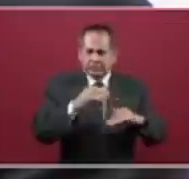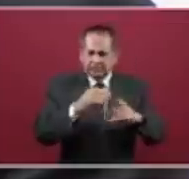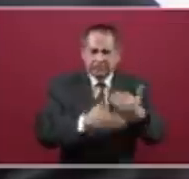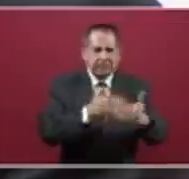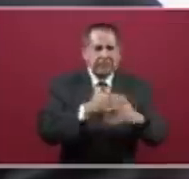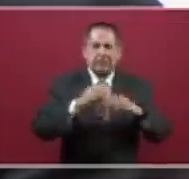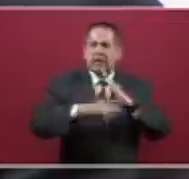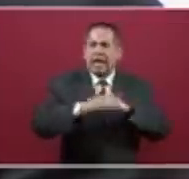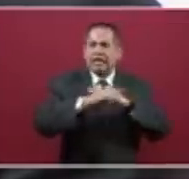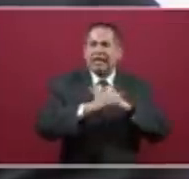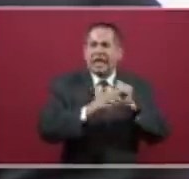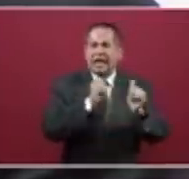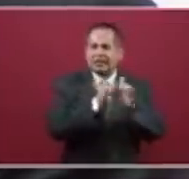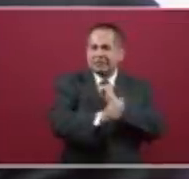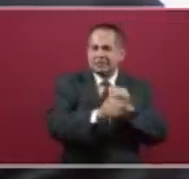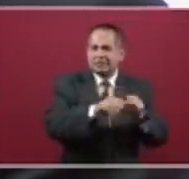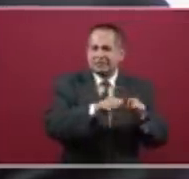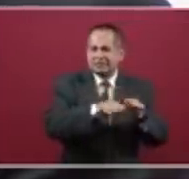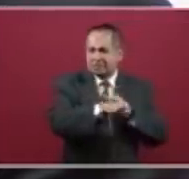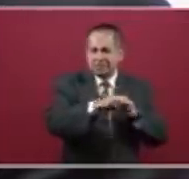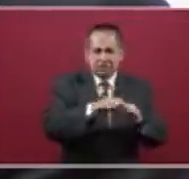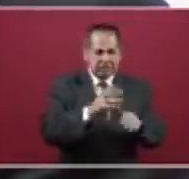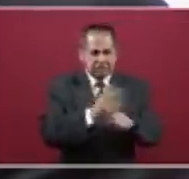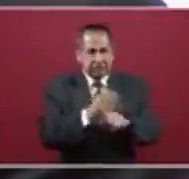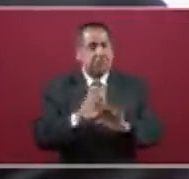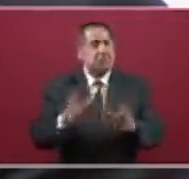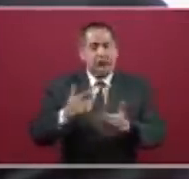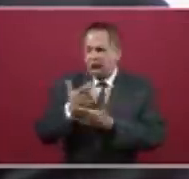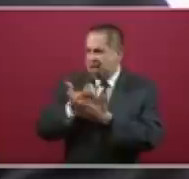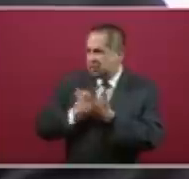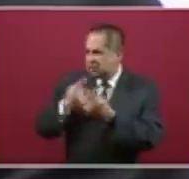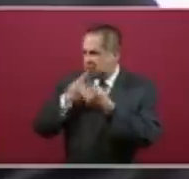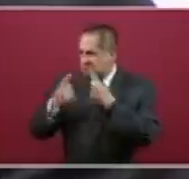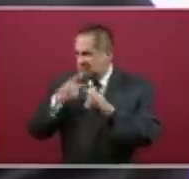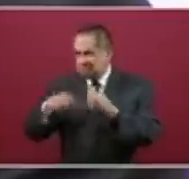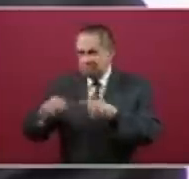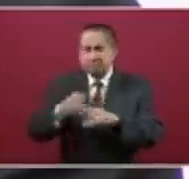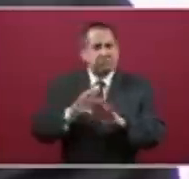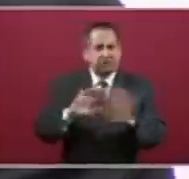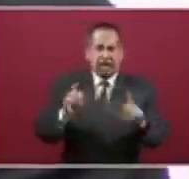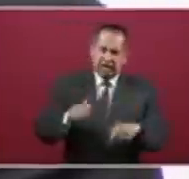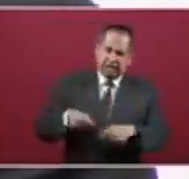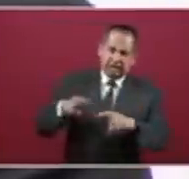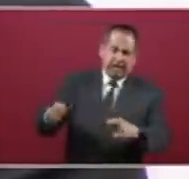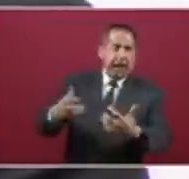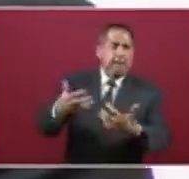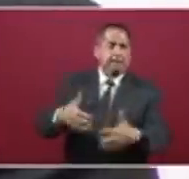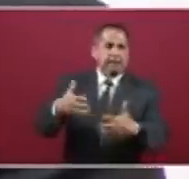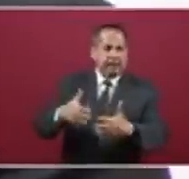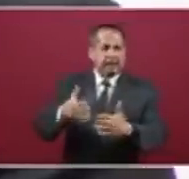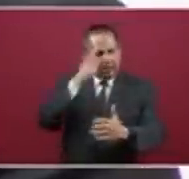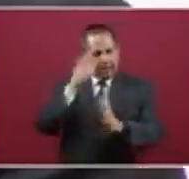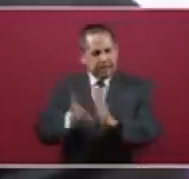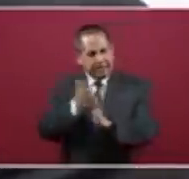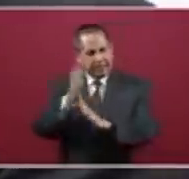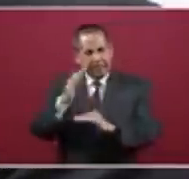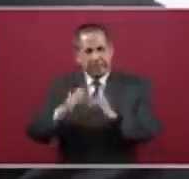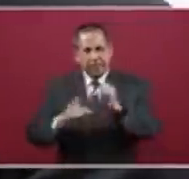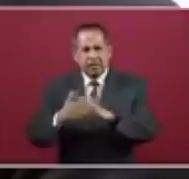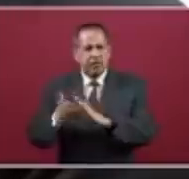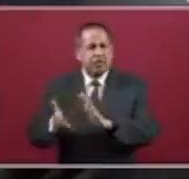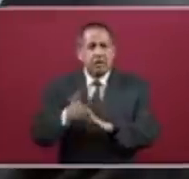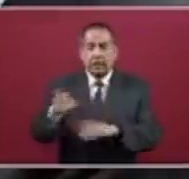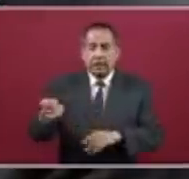carreteras ya fue licitada y asignada a empresas constructoras para